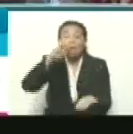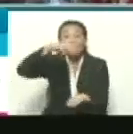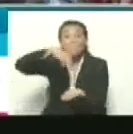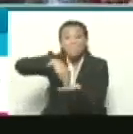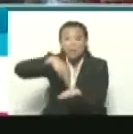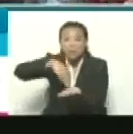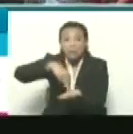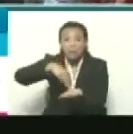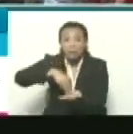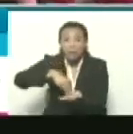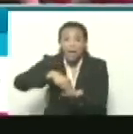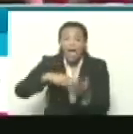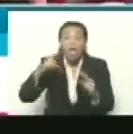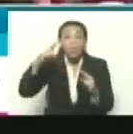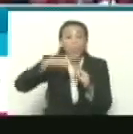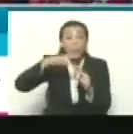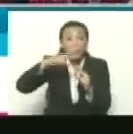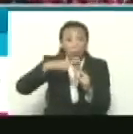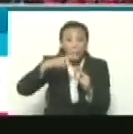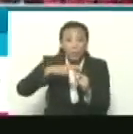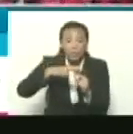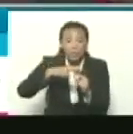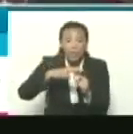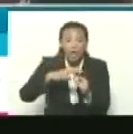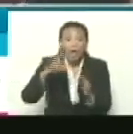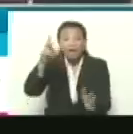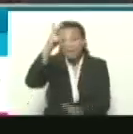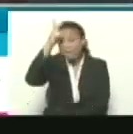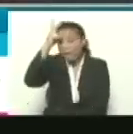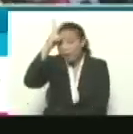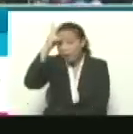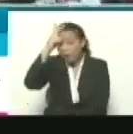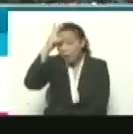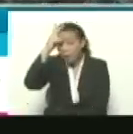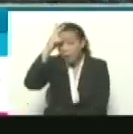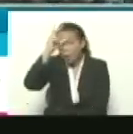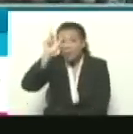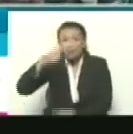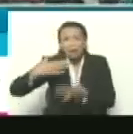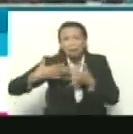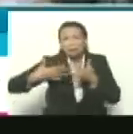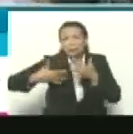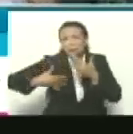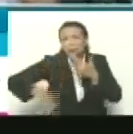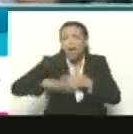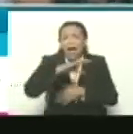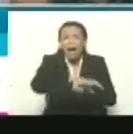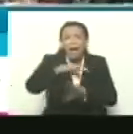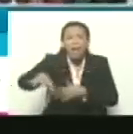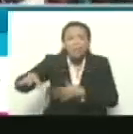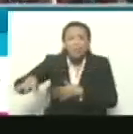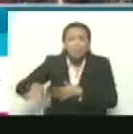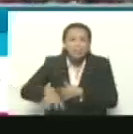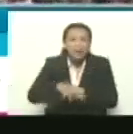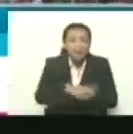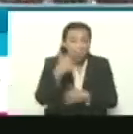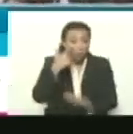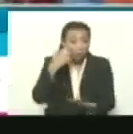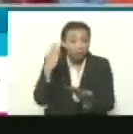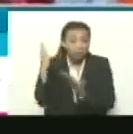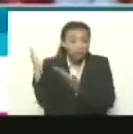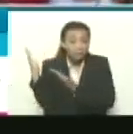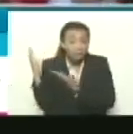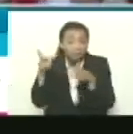Miranda, Trujillo, Falcón, y pare usted de contar. Ahí están las imágenes.